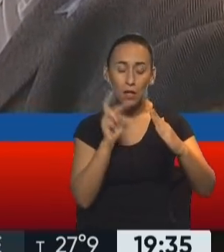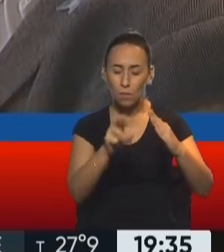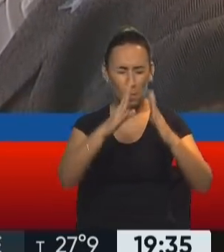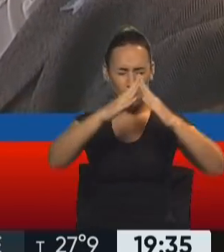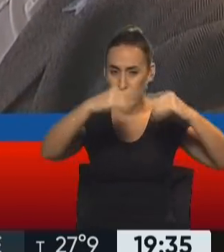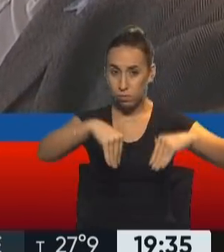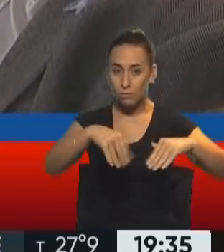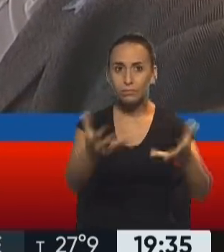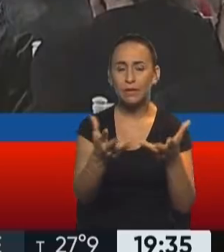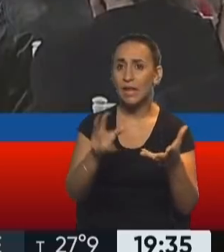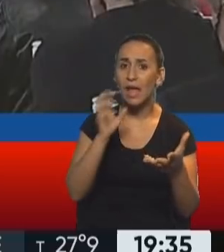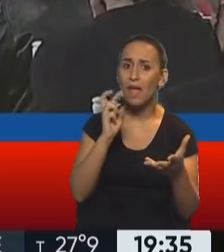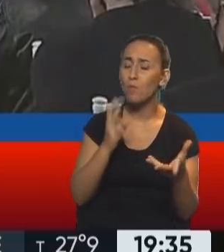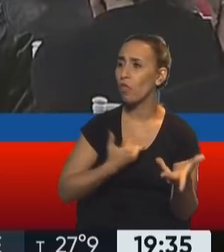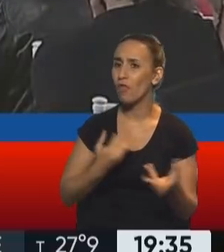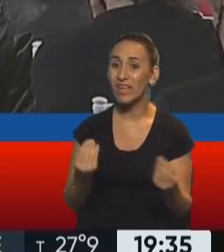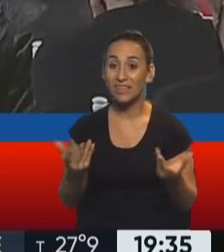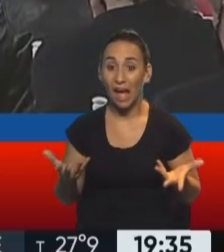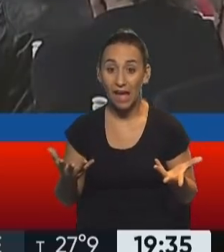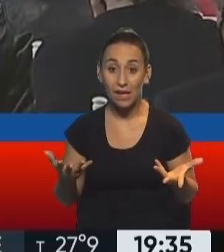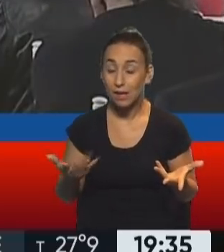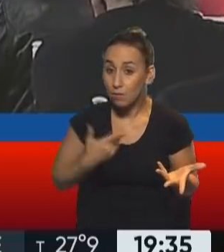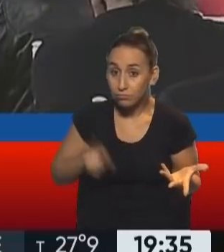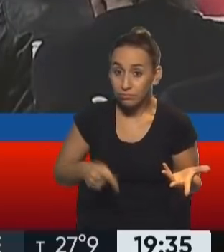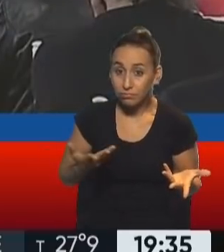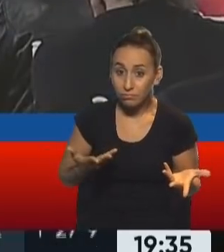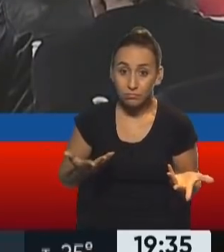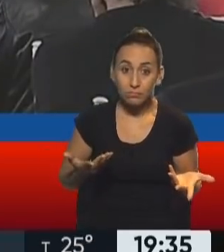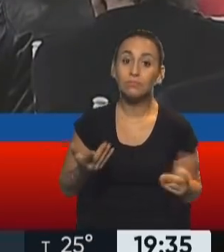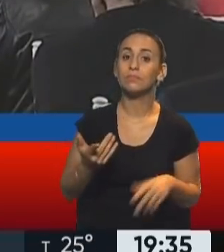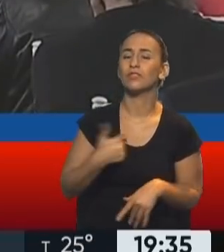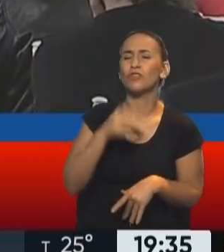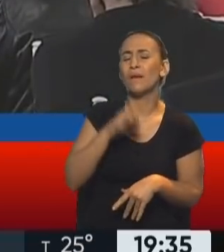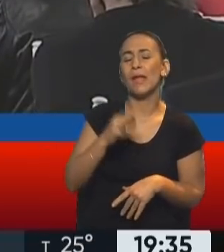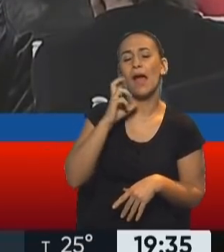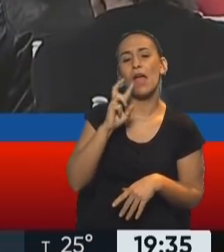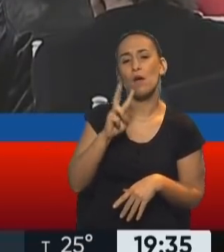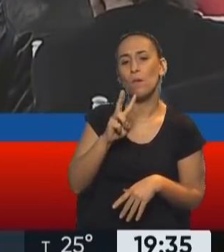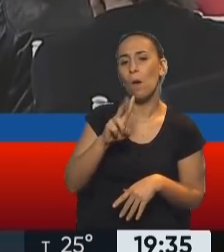Evo. Sabíamos que estaba en algún lugar porque Evo cuando podía